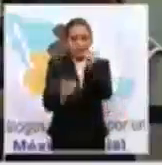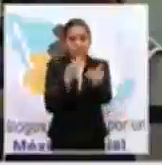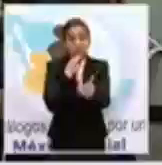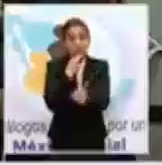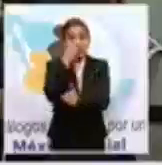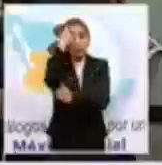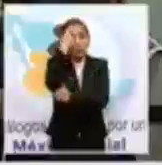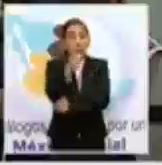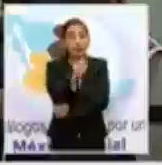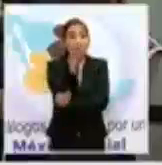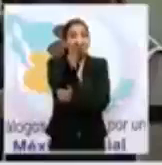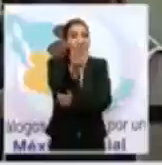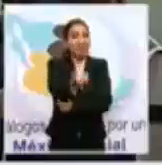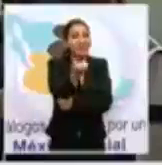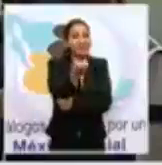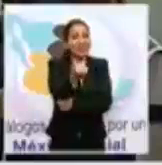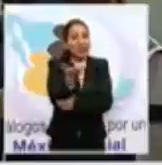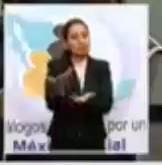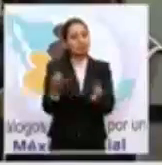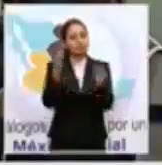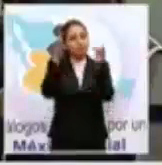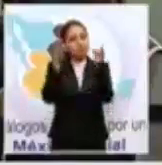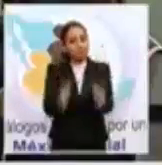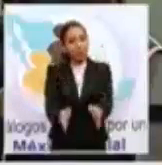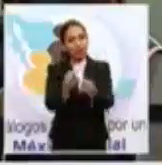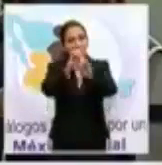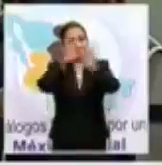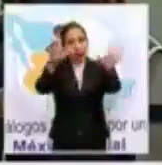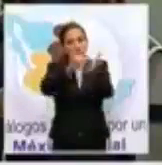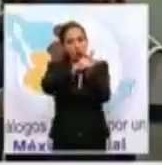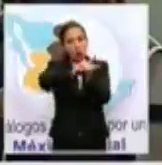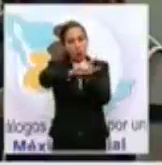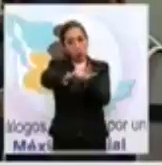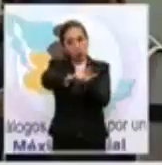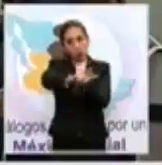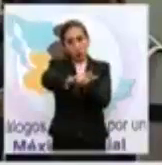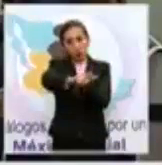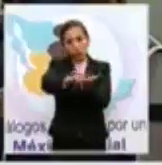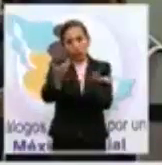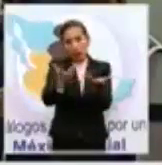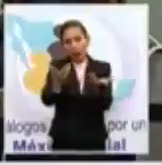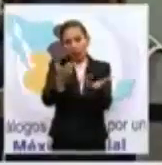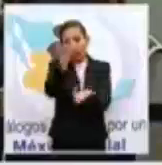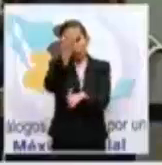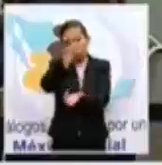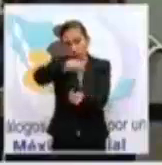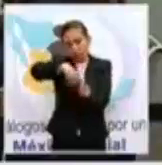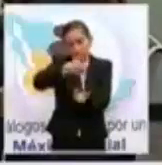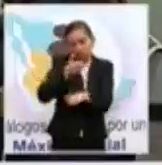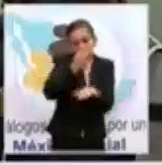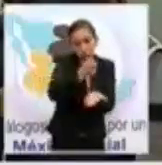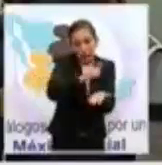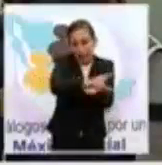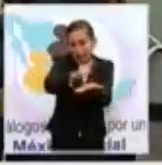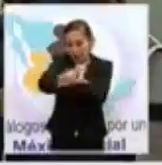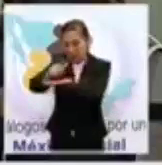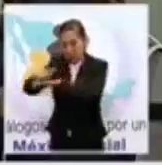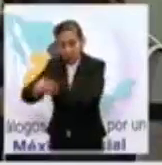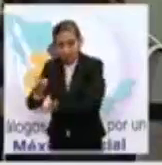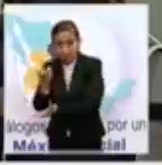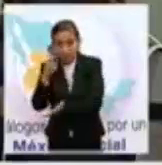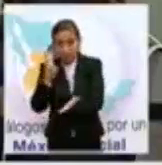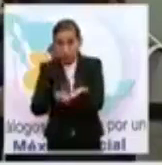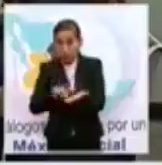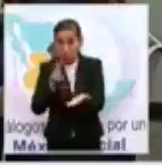permita precisamente un ejercicio mucho más claro y transparente, ¿no? En el ejercicio de los recursos. Yo creo que ese es un